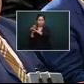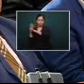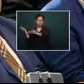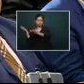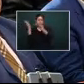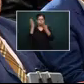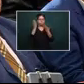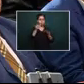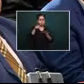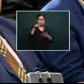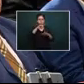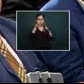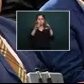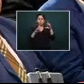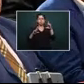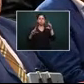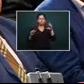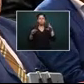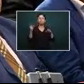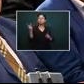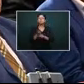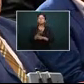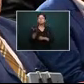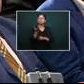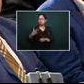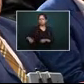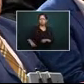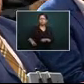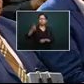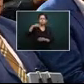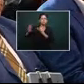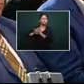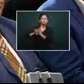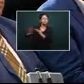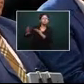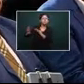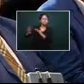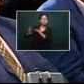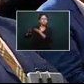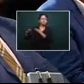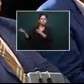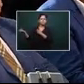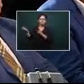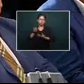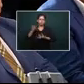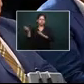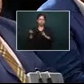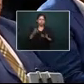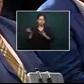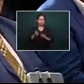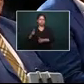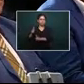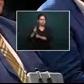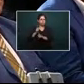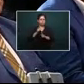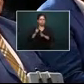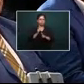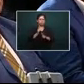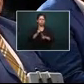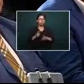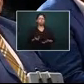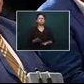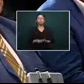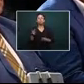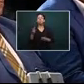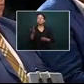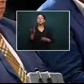¿Qué está haciendo el gobierno para frenar esta descontrolada entrada de armas a nuestro